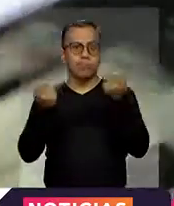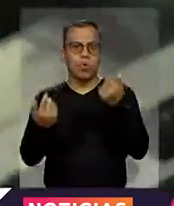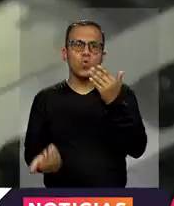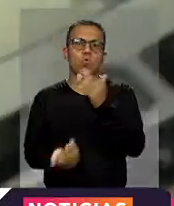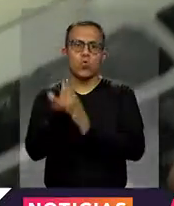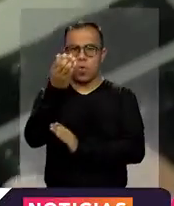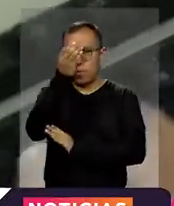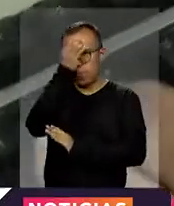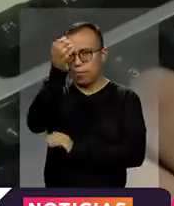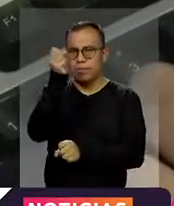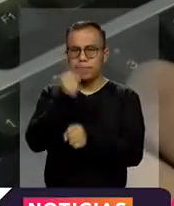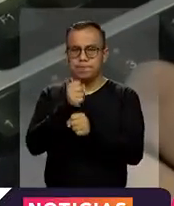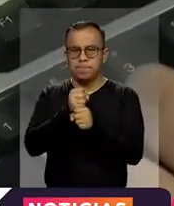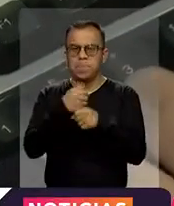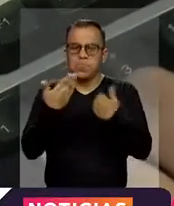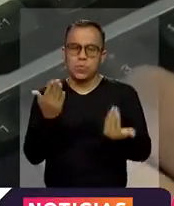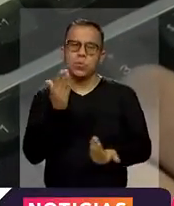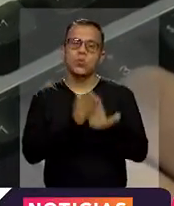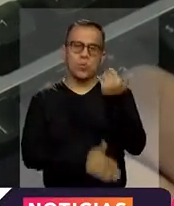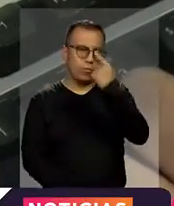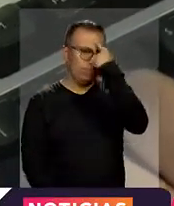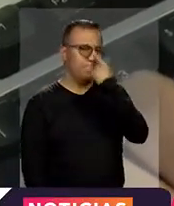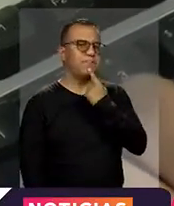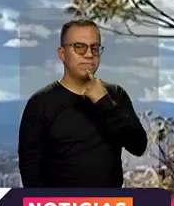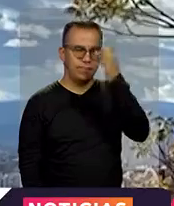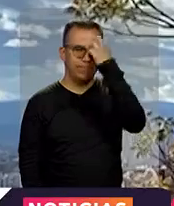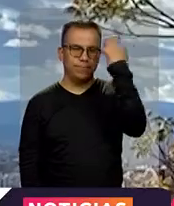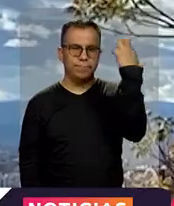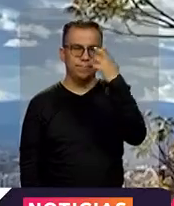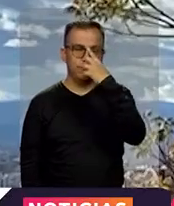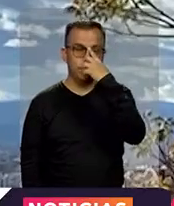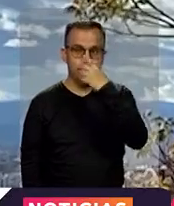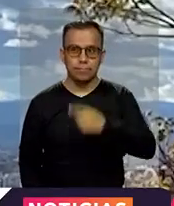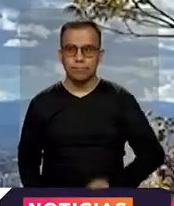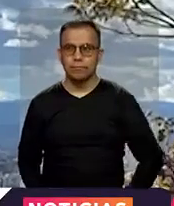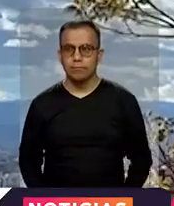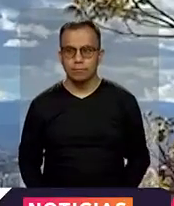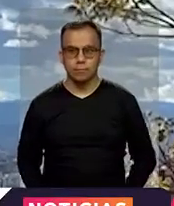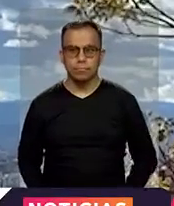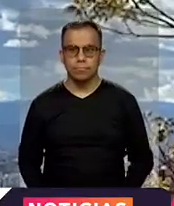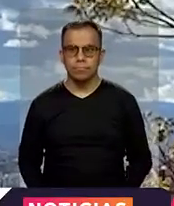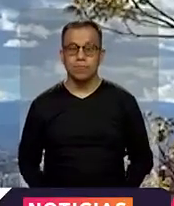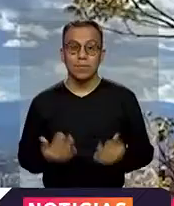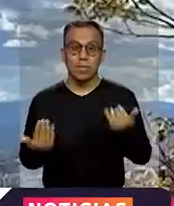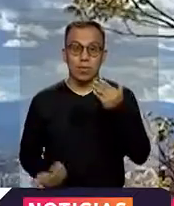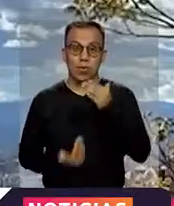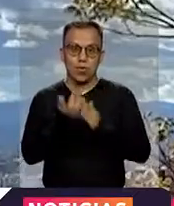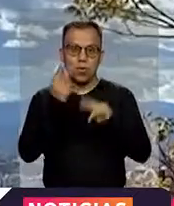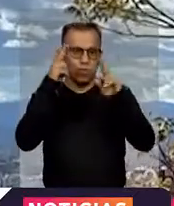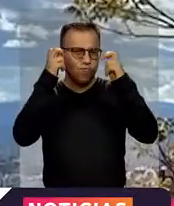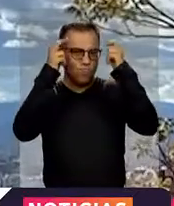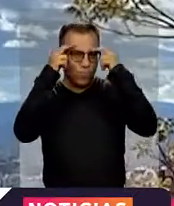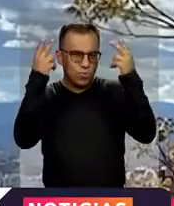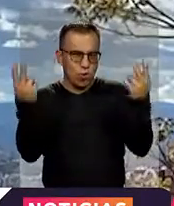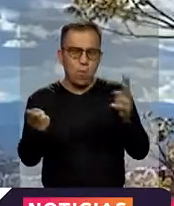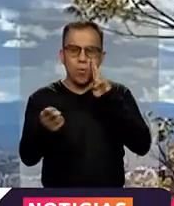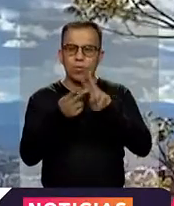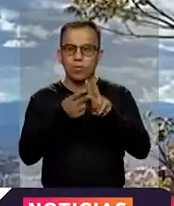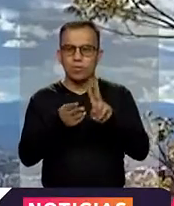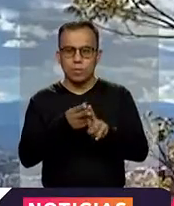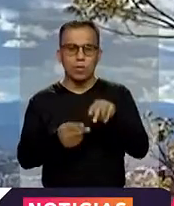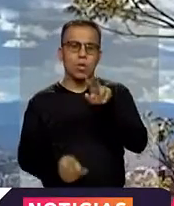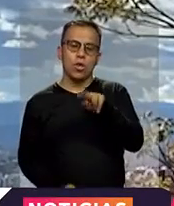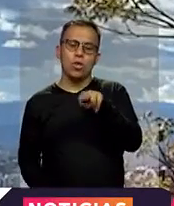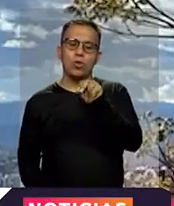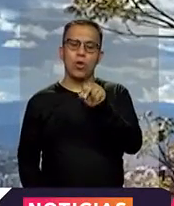nuevo concepto de trabajador, un nuevo perfil profesional. Los nómadas del conocimiento, o mejor conocidos,